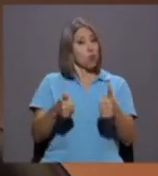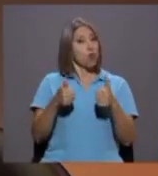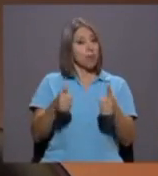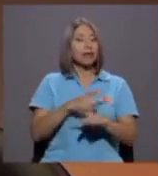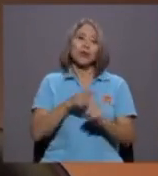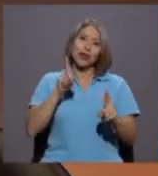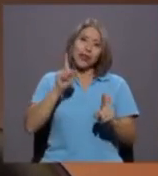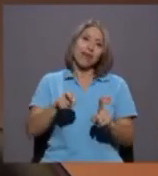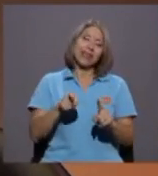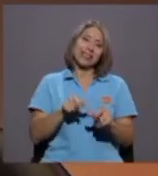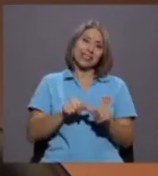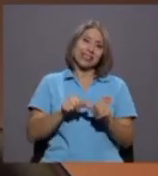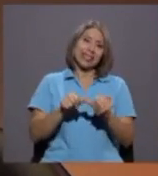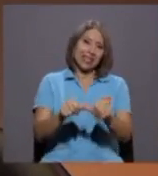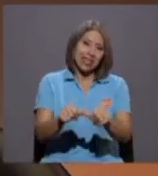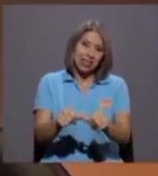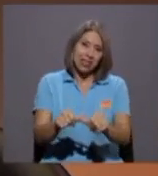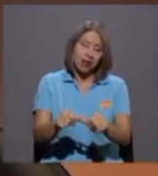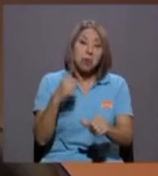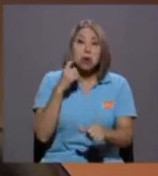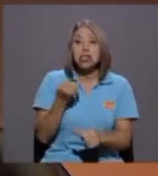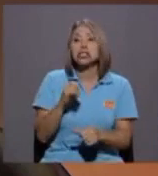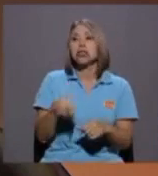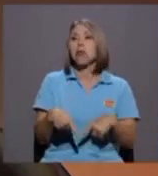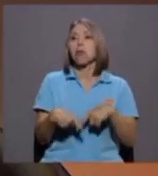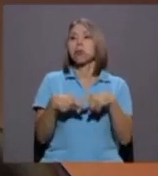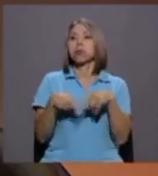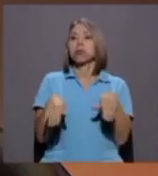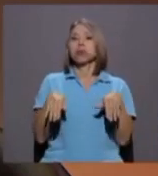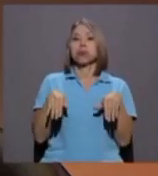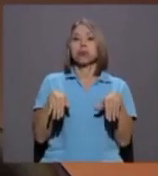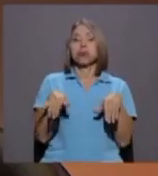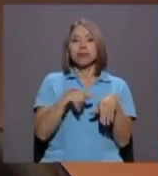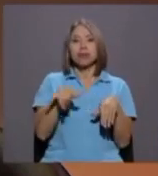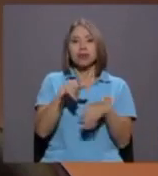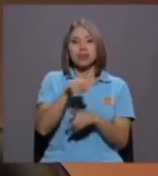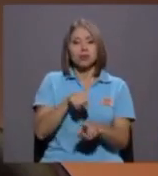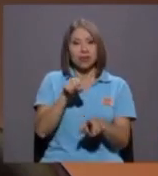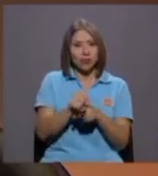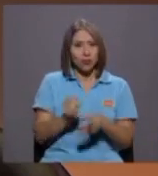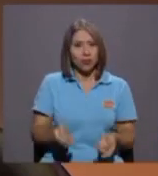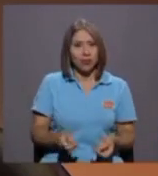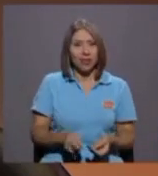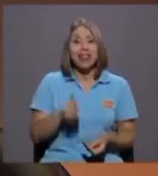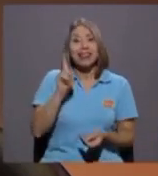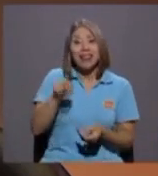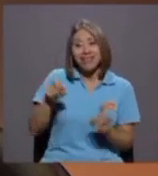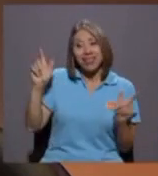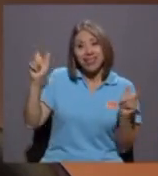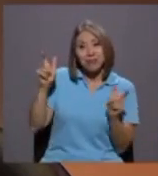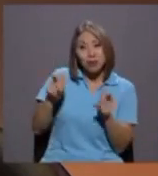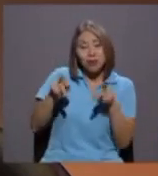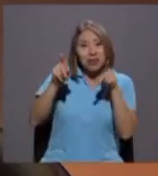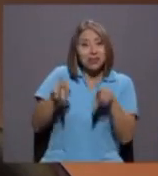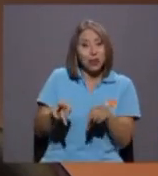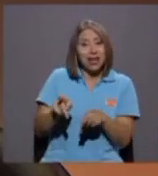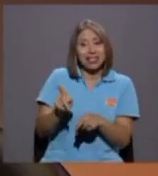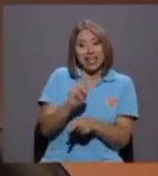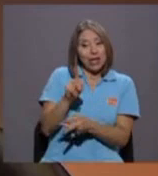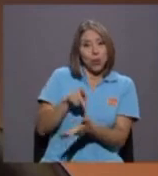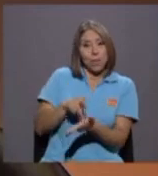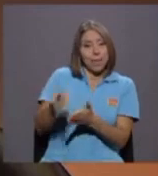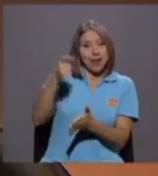si no vamos a estar en la misma situación. Hay que disminuir los niveles de evasión, hay que entrarle al tema de